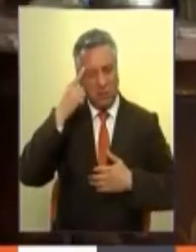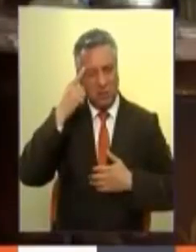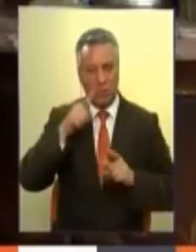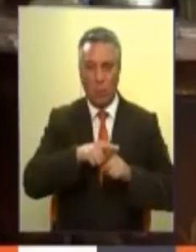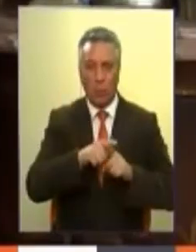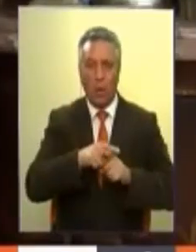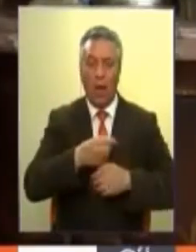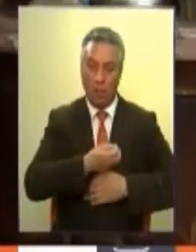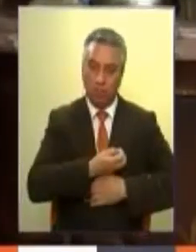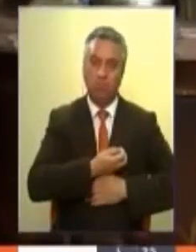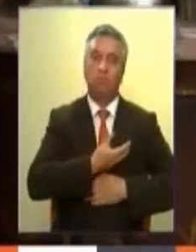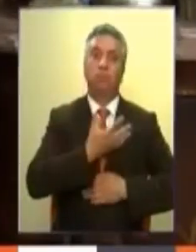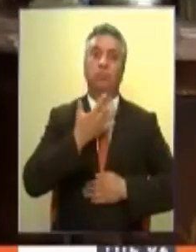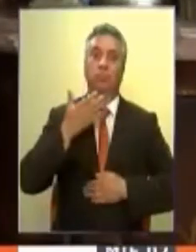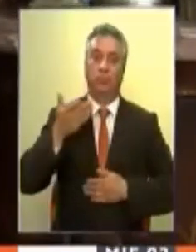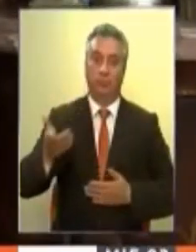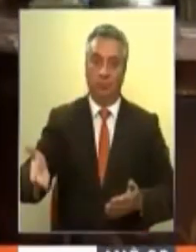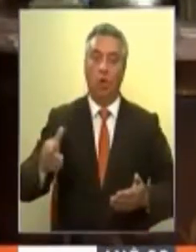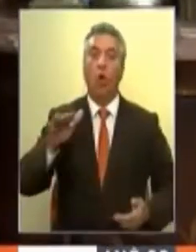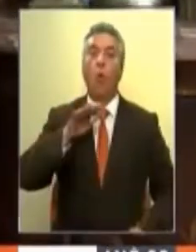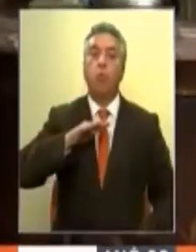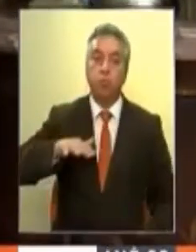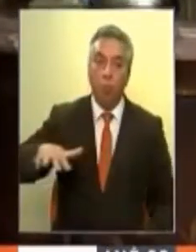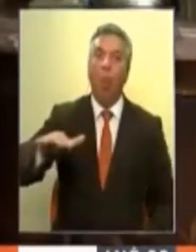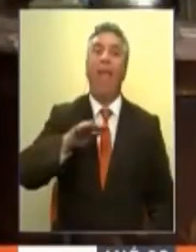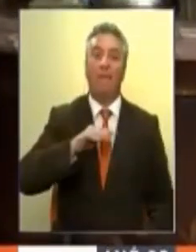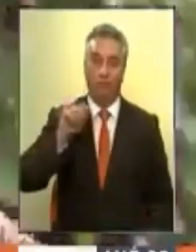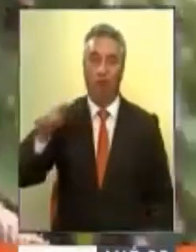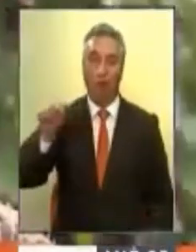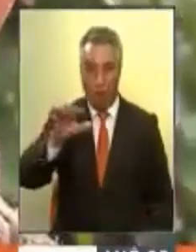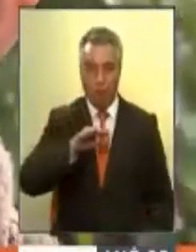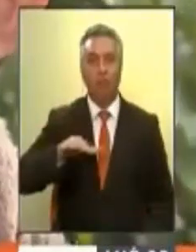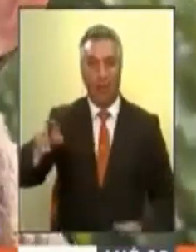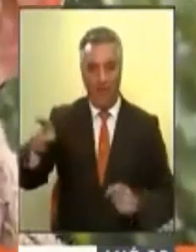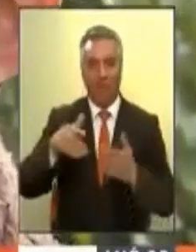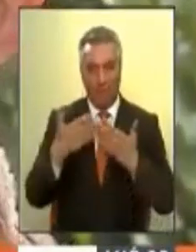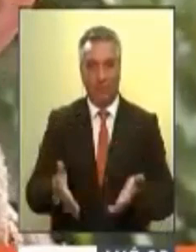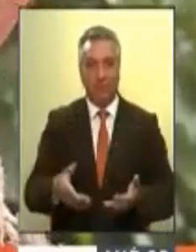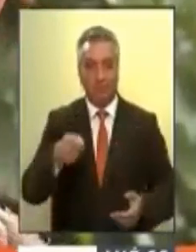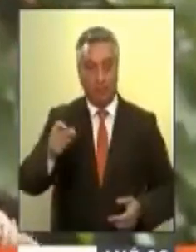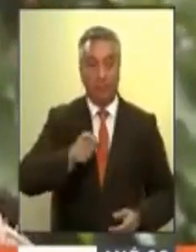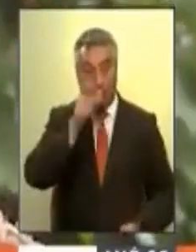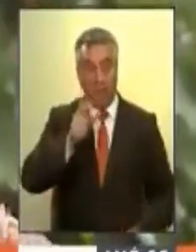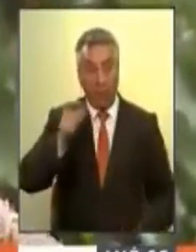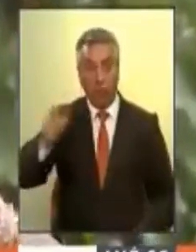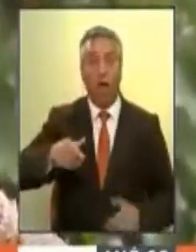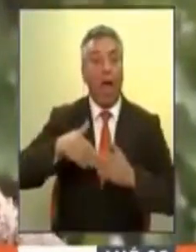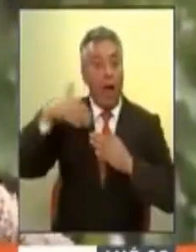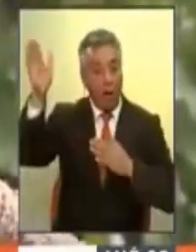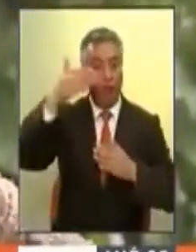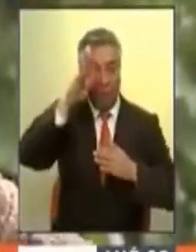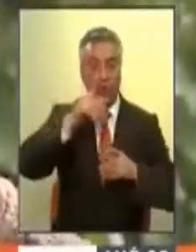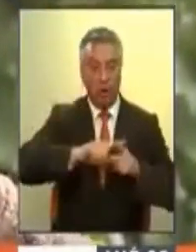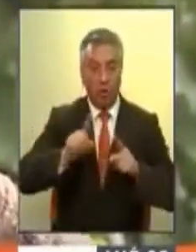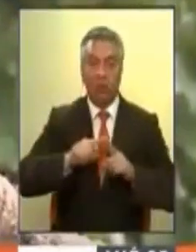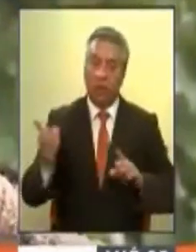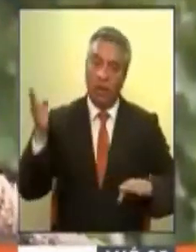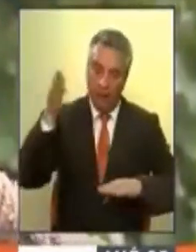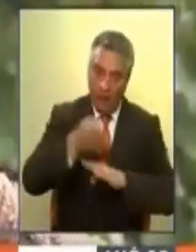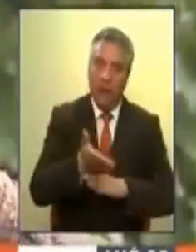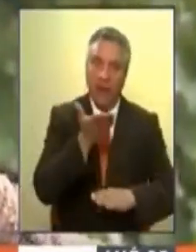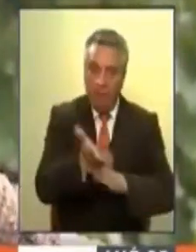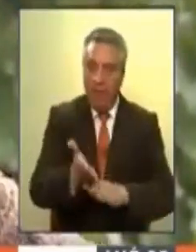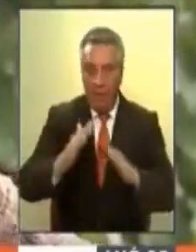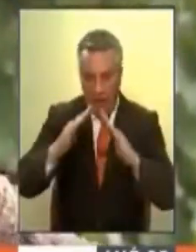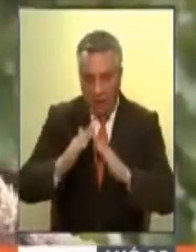Los santos santificados por el pueblo, o sea, los hacen santos en el fondo. Hay gente de afuera que incluso viene a pedirle favores a Nimitas,